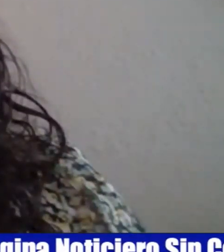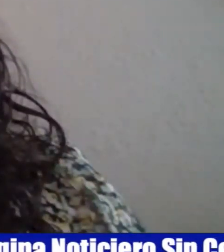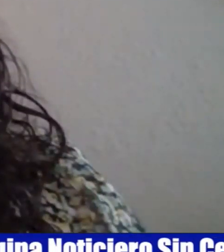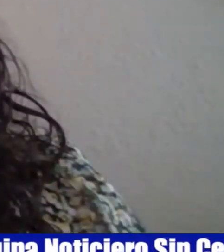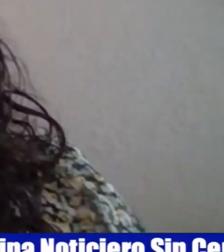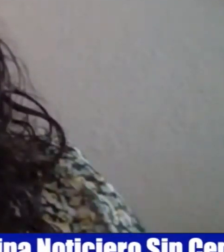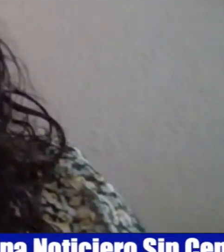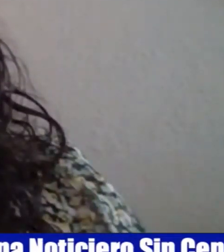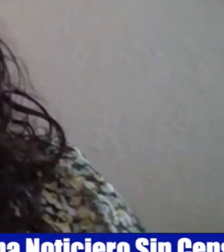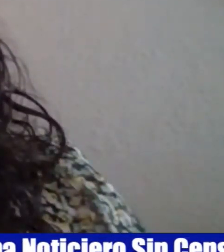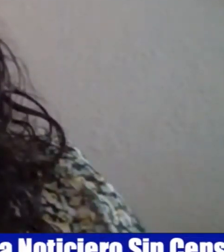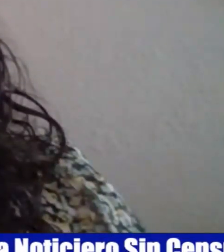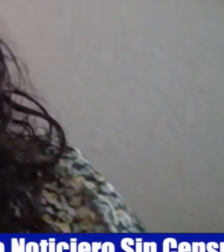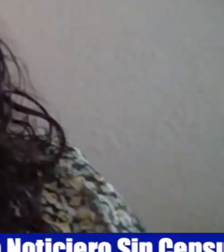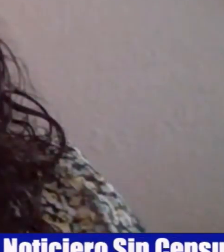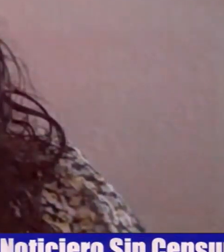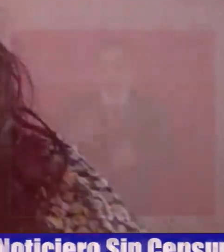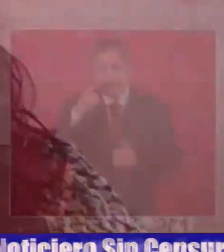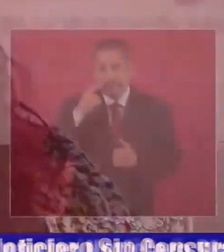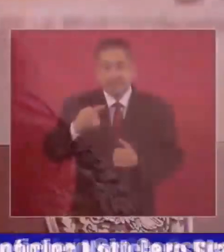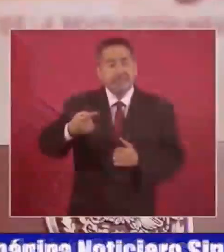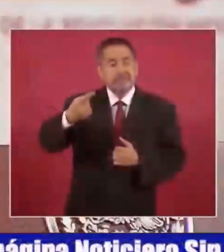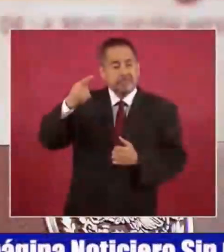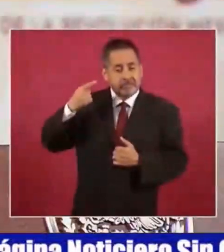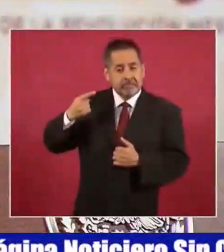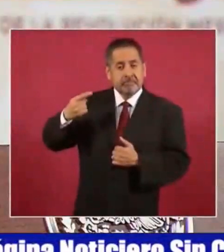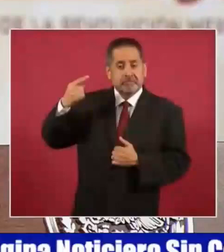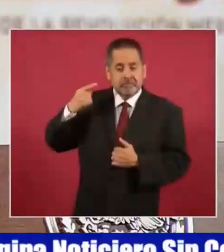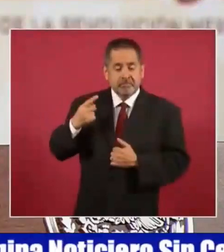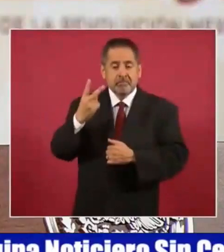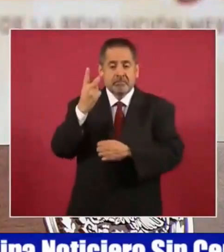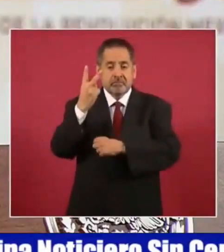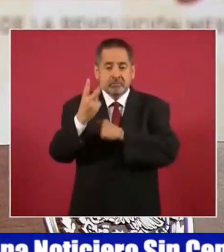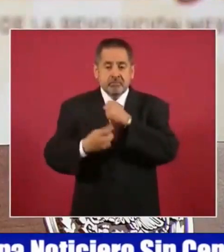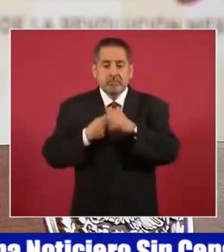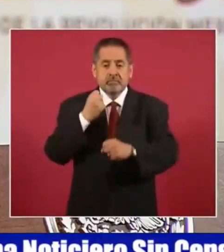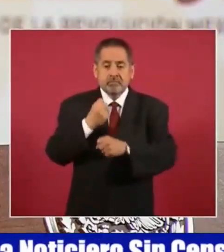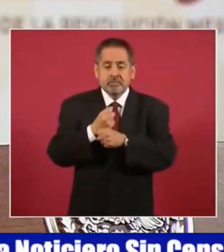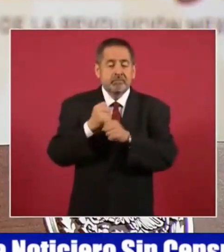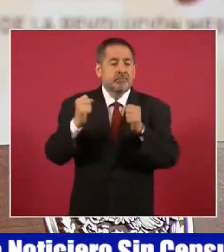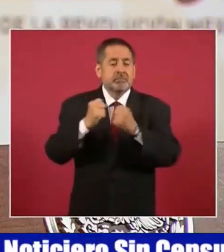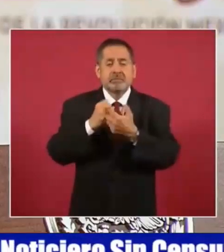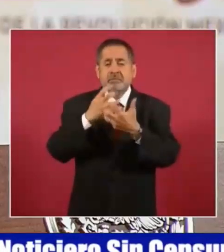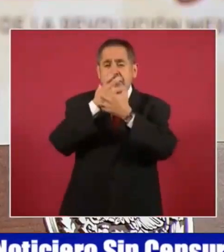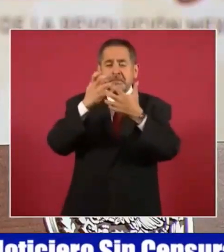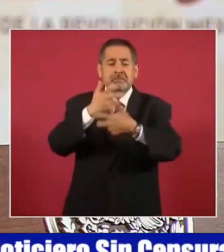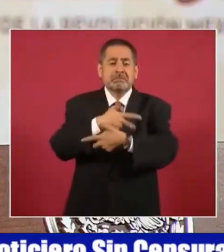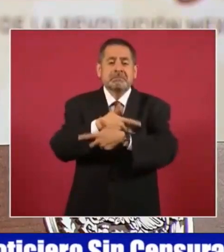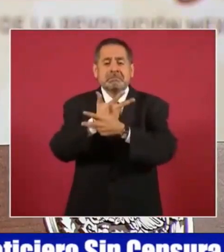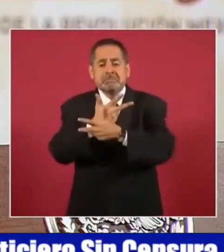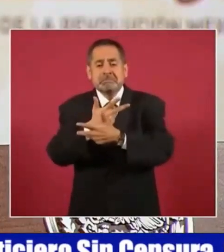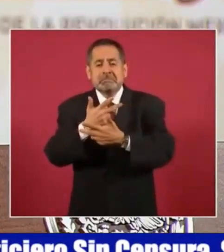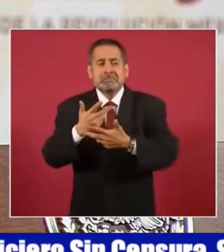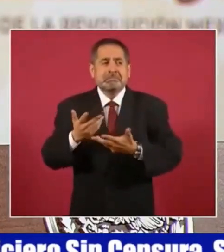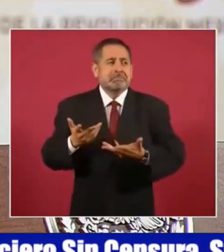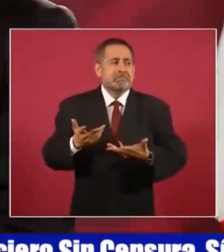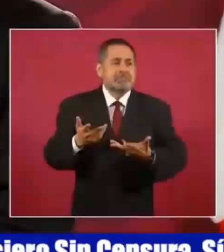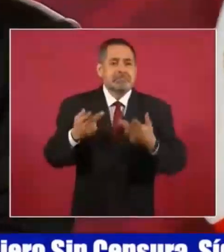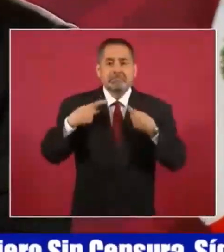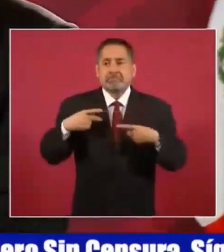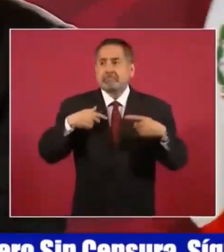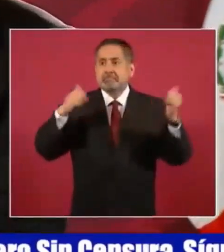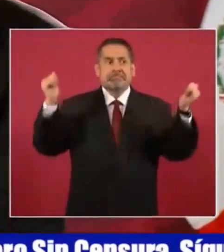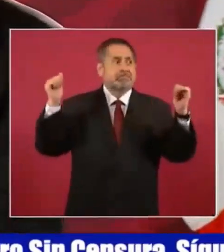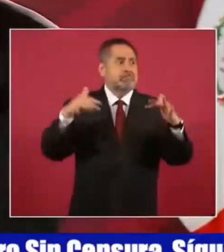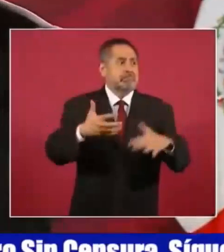que el presidente llega y se da cuenta y dice, no, es que 6 meses no pueden funcionar, es más, el sexenio entero y quién sabe tanto